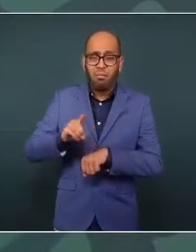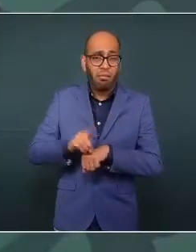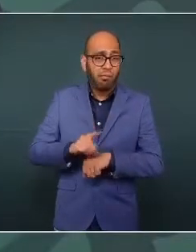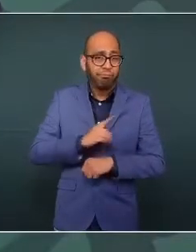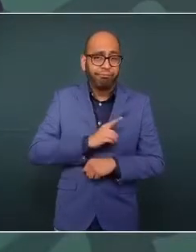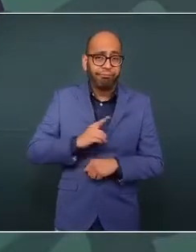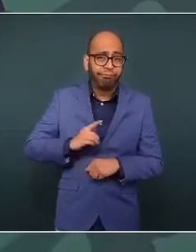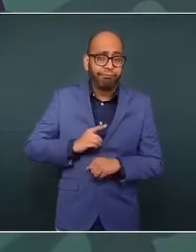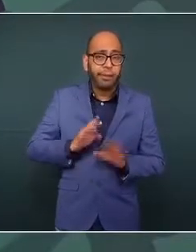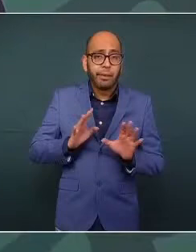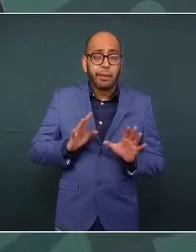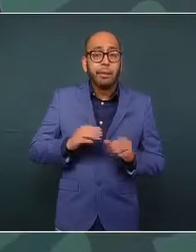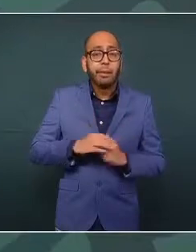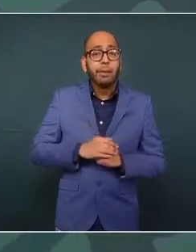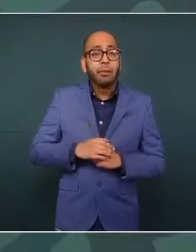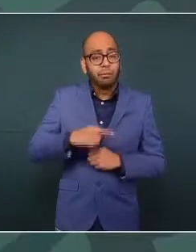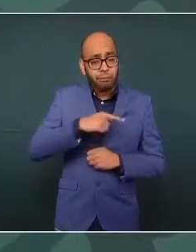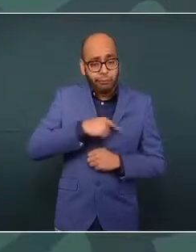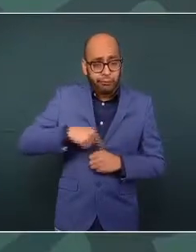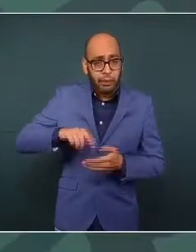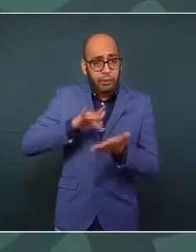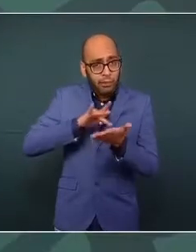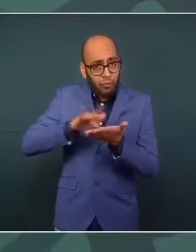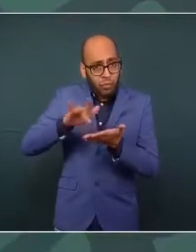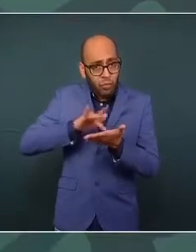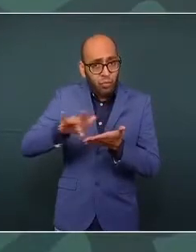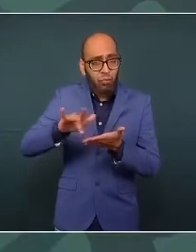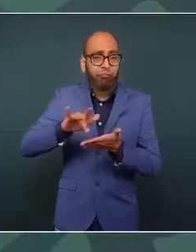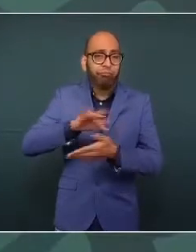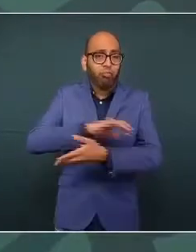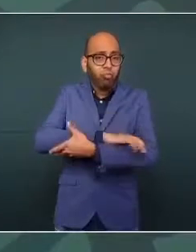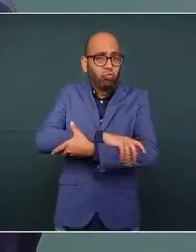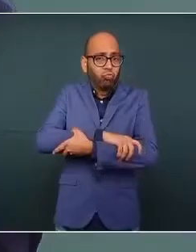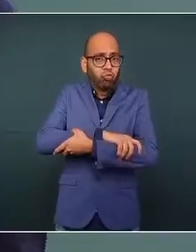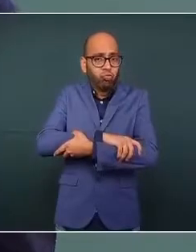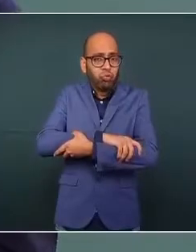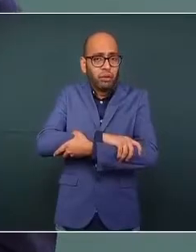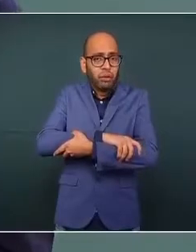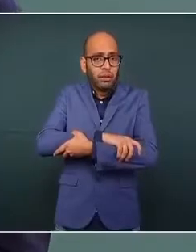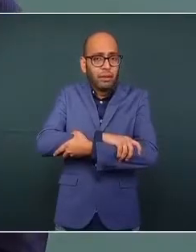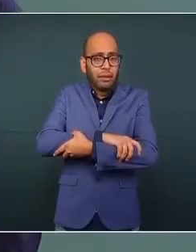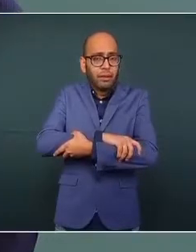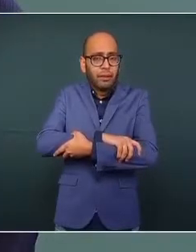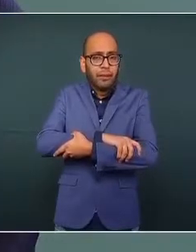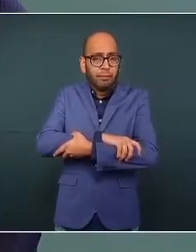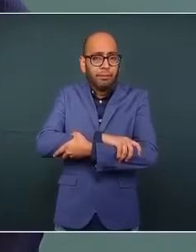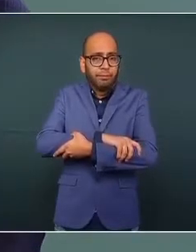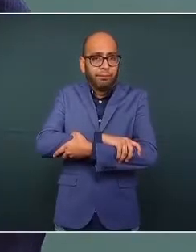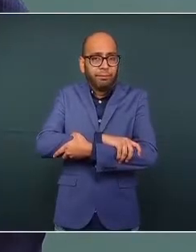nuestro apoyo, nuestra solidaridad, las condolencias